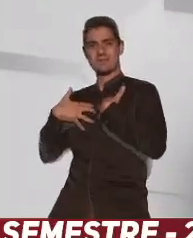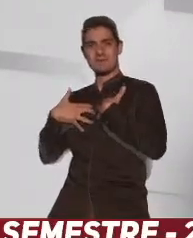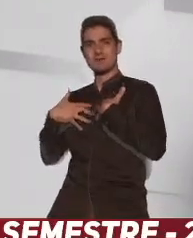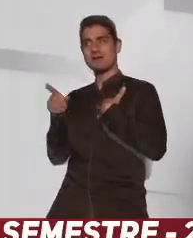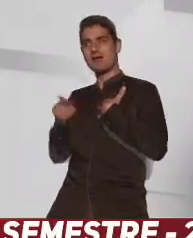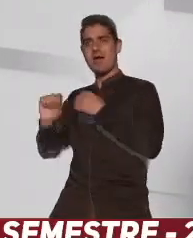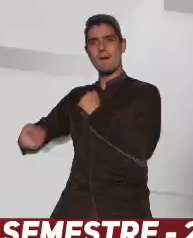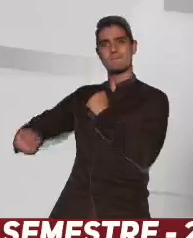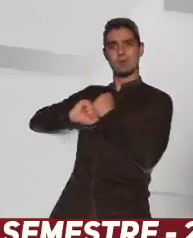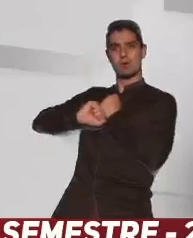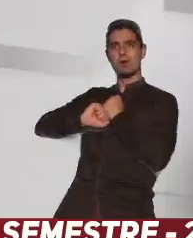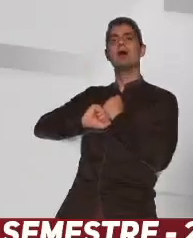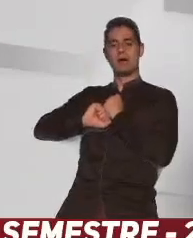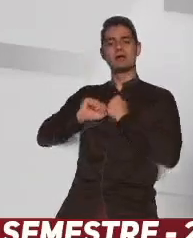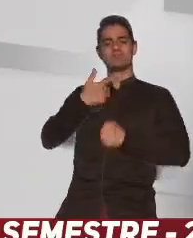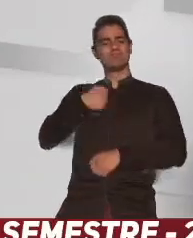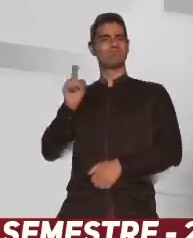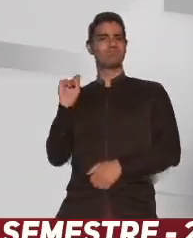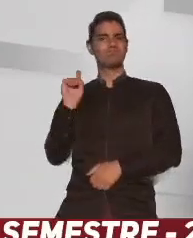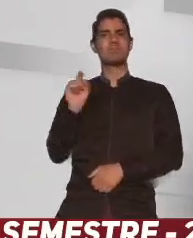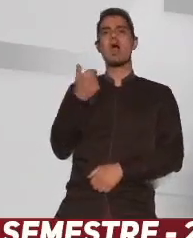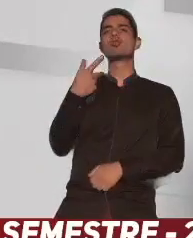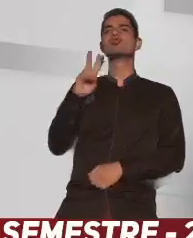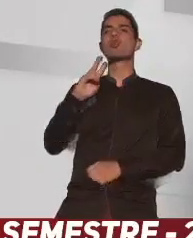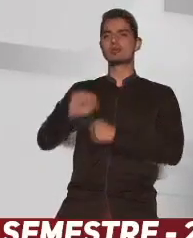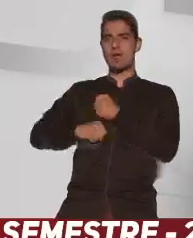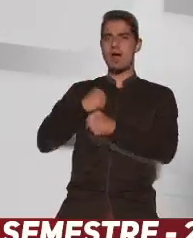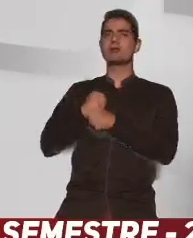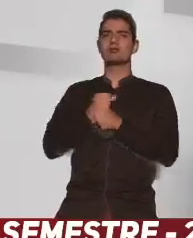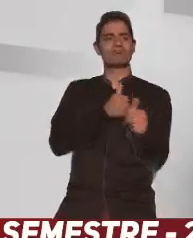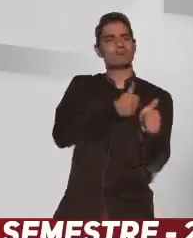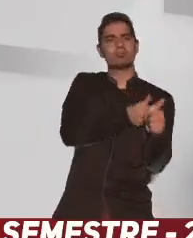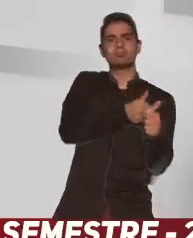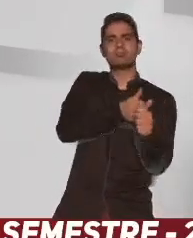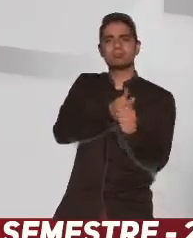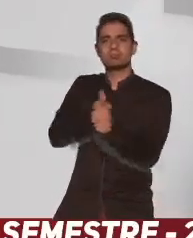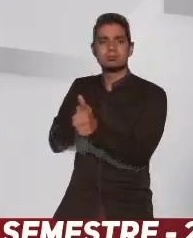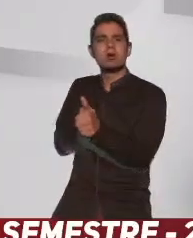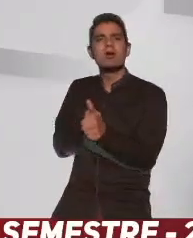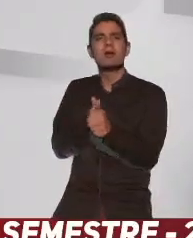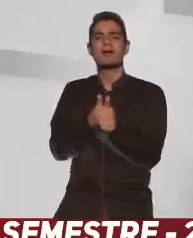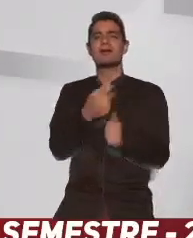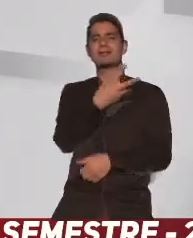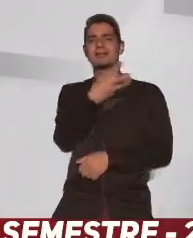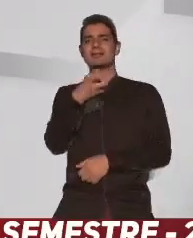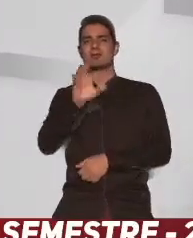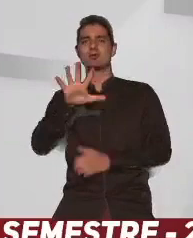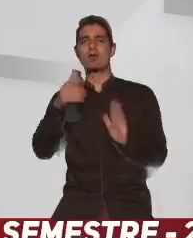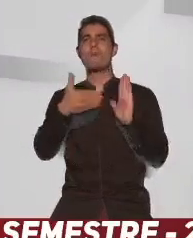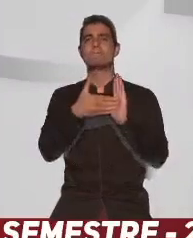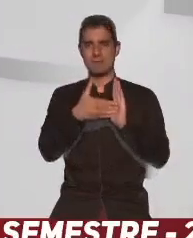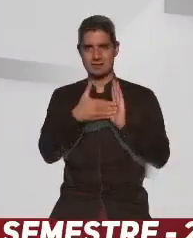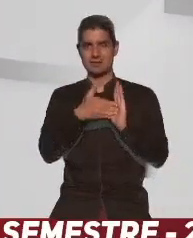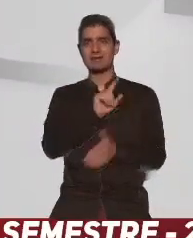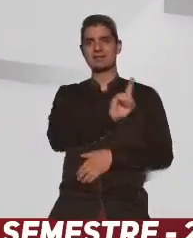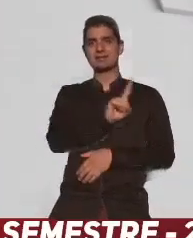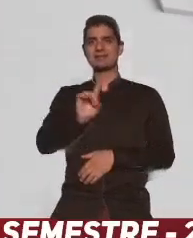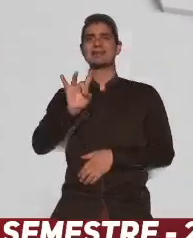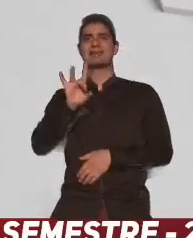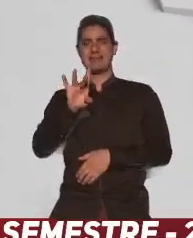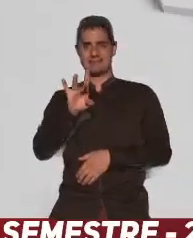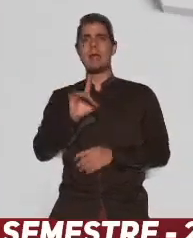de 12 años, se ha realizado acompañamiento a 305.115 de nuestros militares víctimas y sus